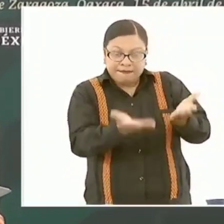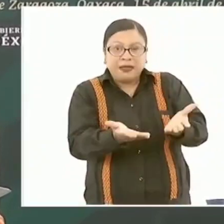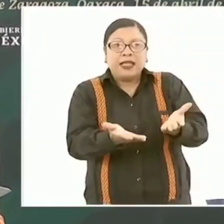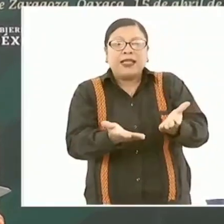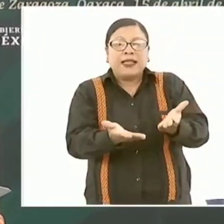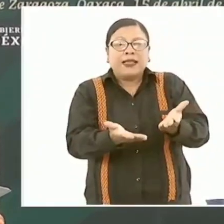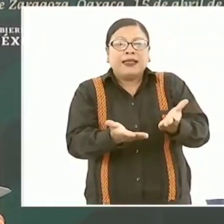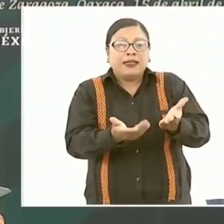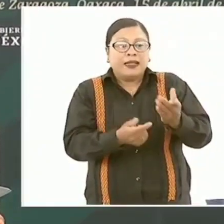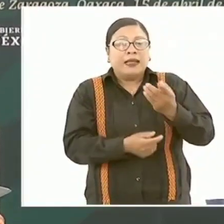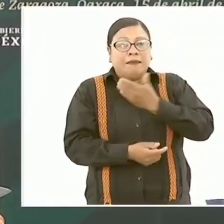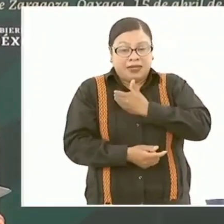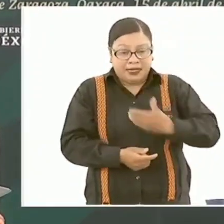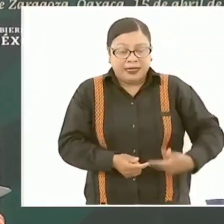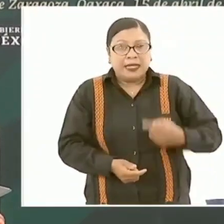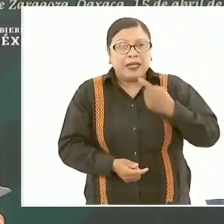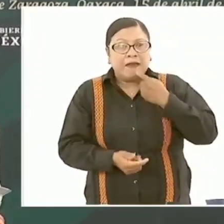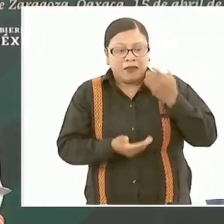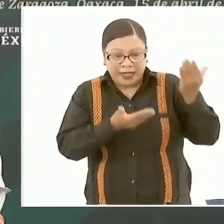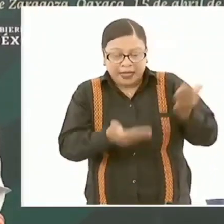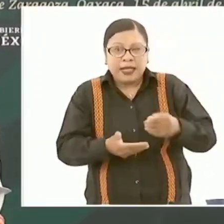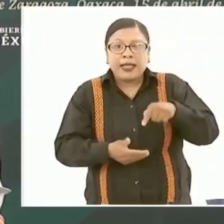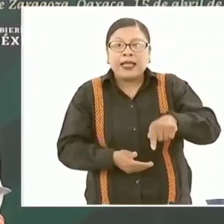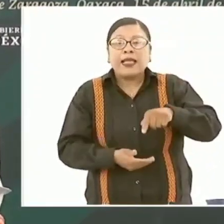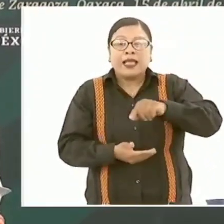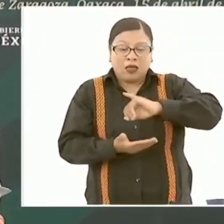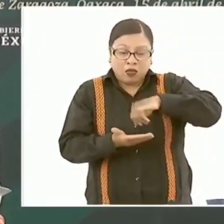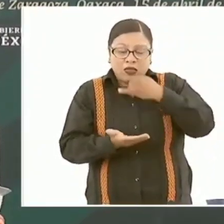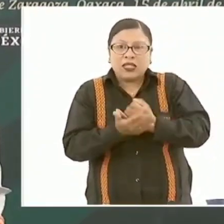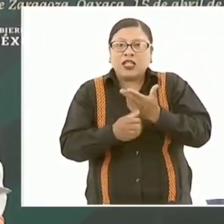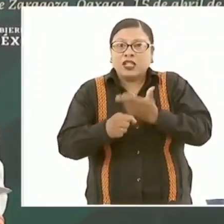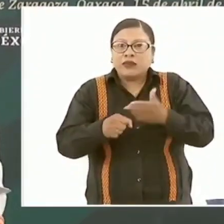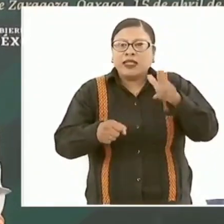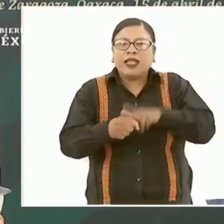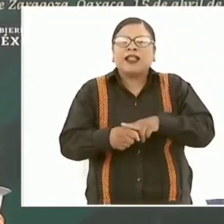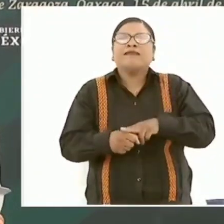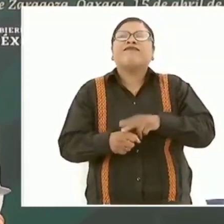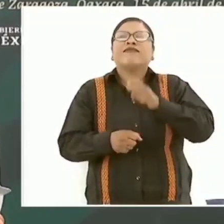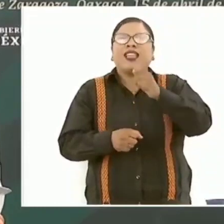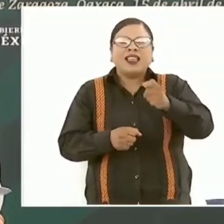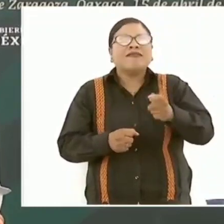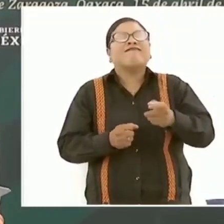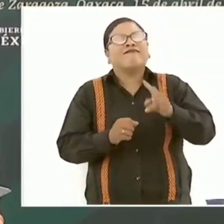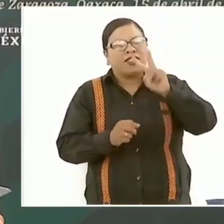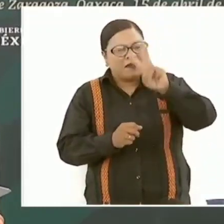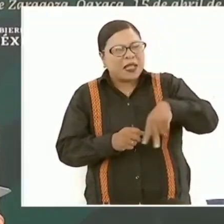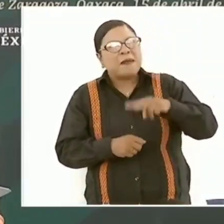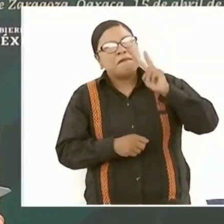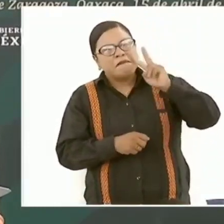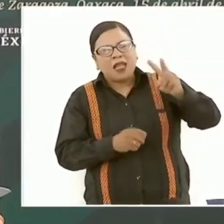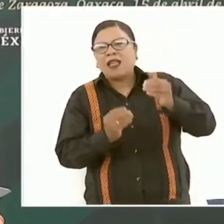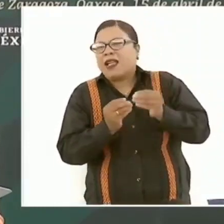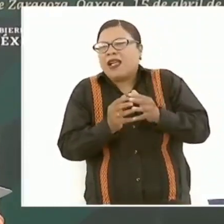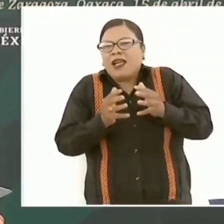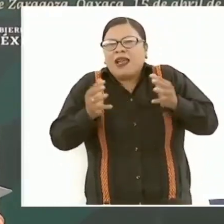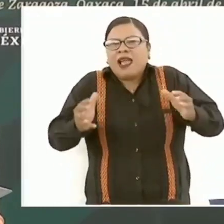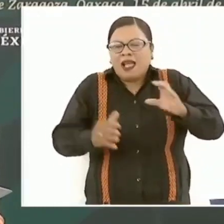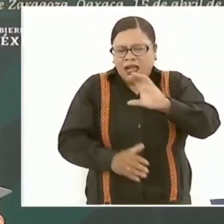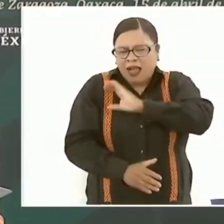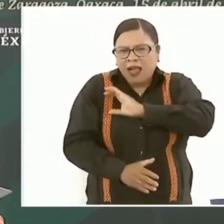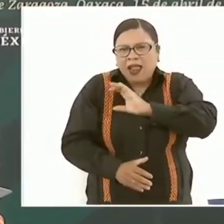este emblemático hospital es una muestra más de todo ese cariño y apoyo que ha